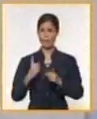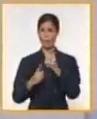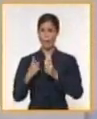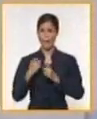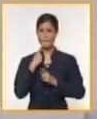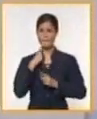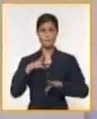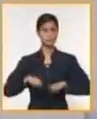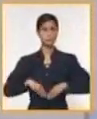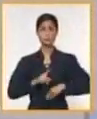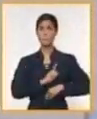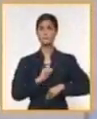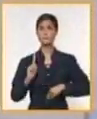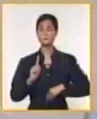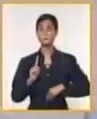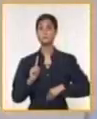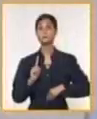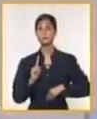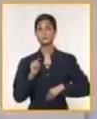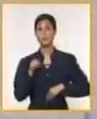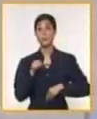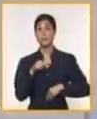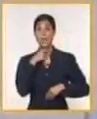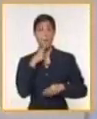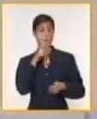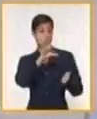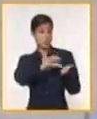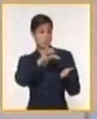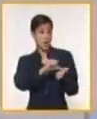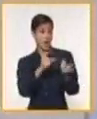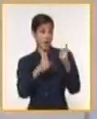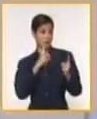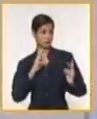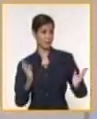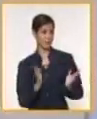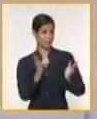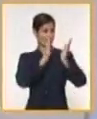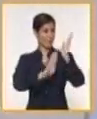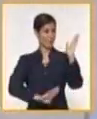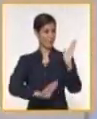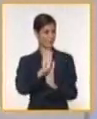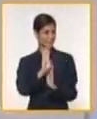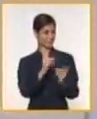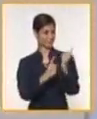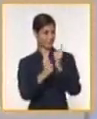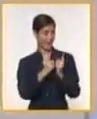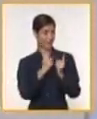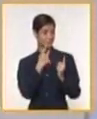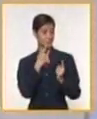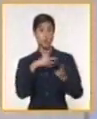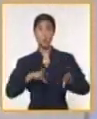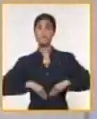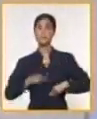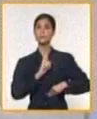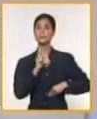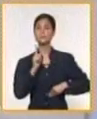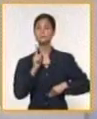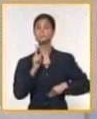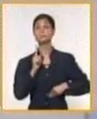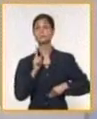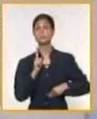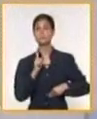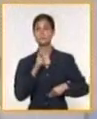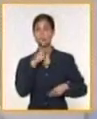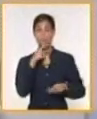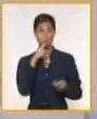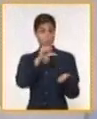más mínima posibilidad a Irán de enriquecimiento nuclear, de enriquecimiento de uranio. Si yo tengo minas de uranio,